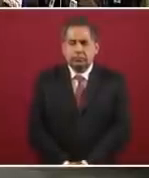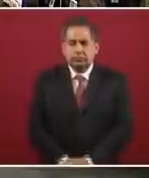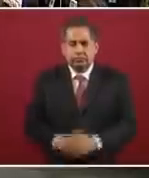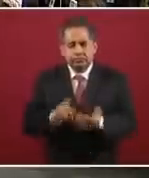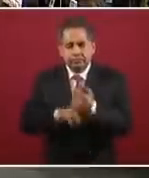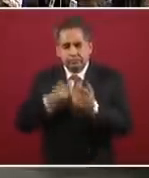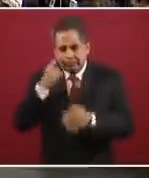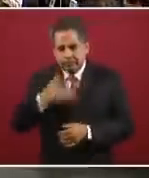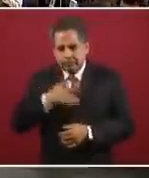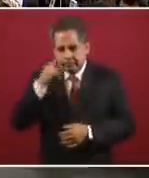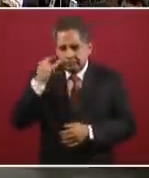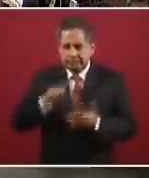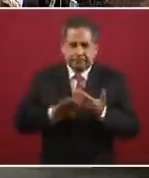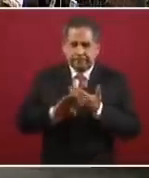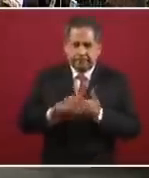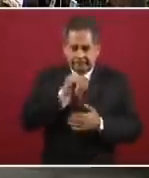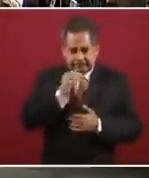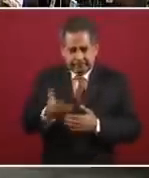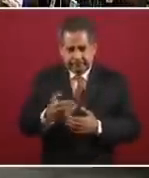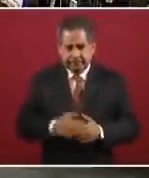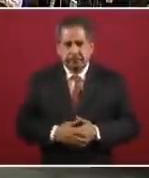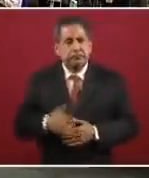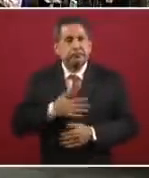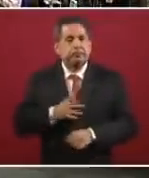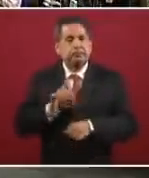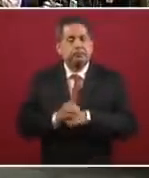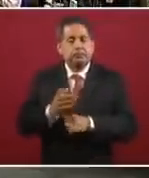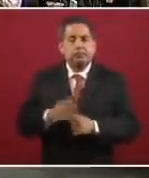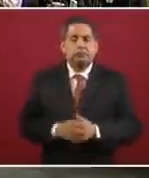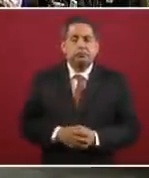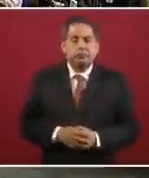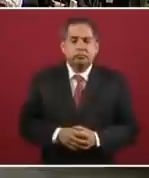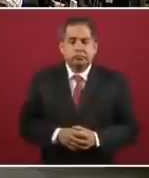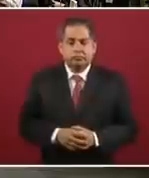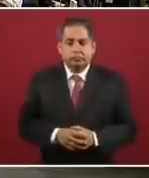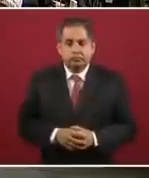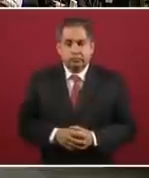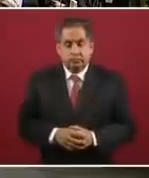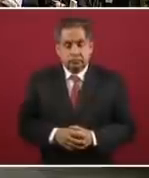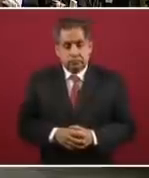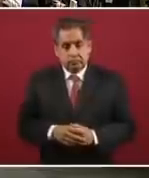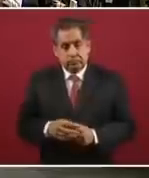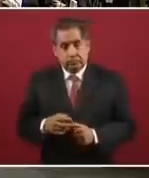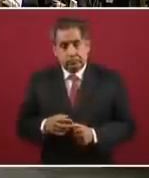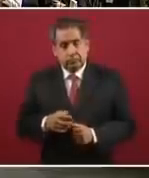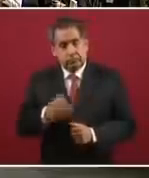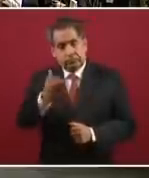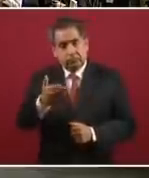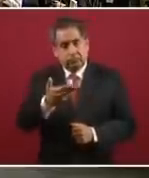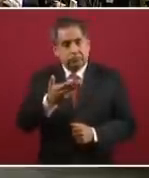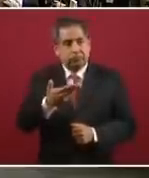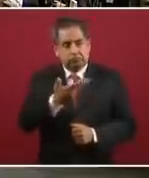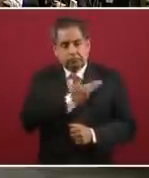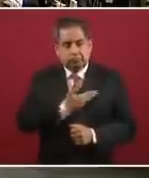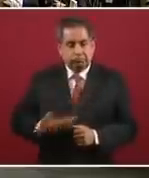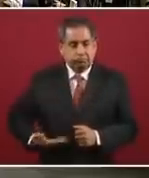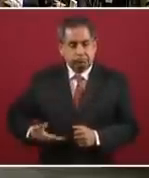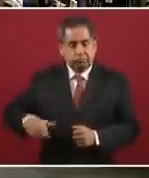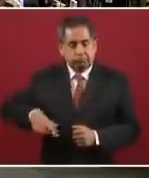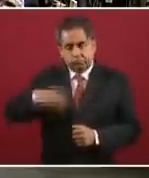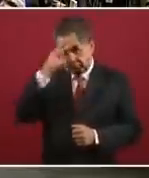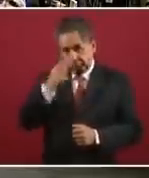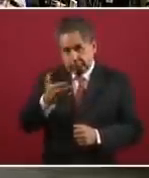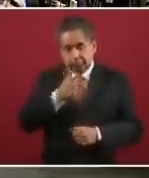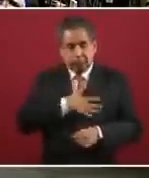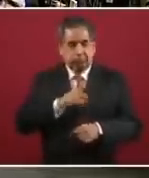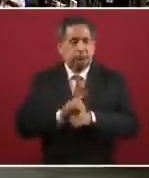sientas excluido. Muy buenos días. Ciudadano jefe del Ejecutivo del Gobierno de México, muy buenos